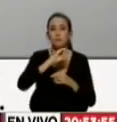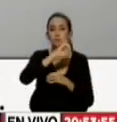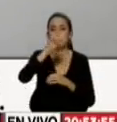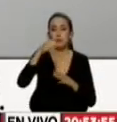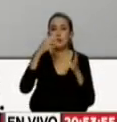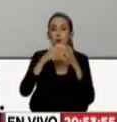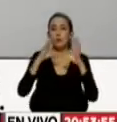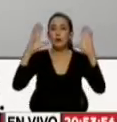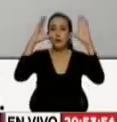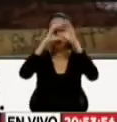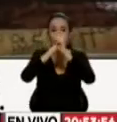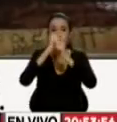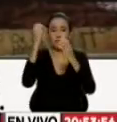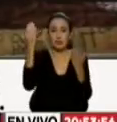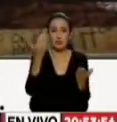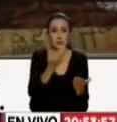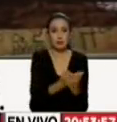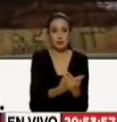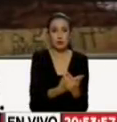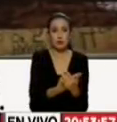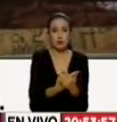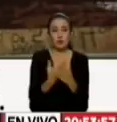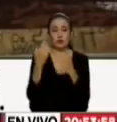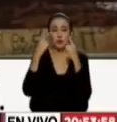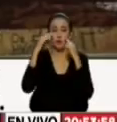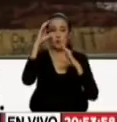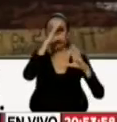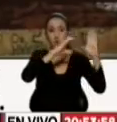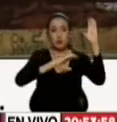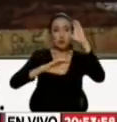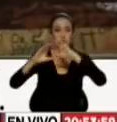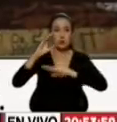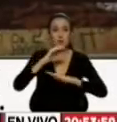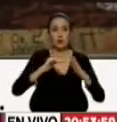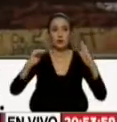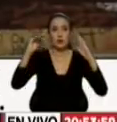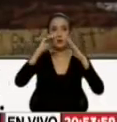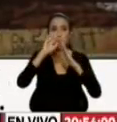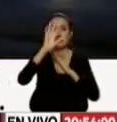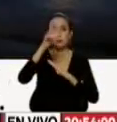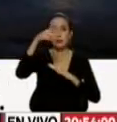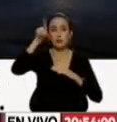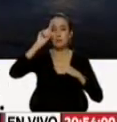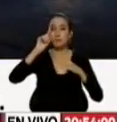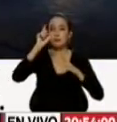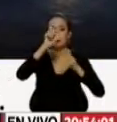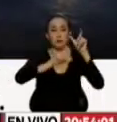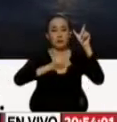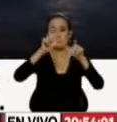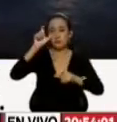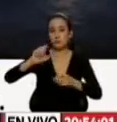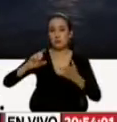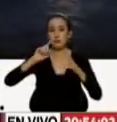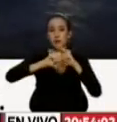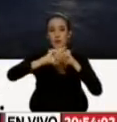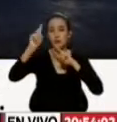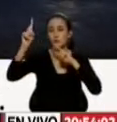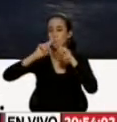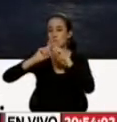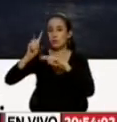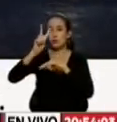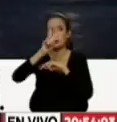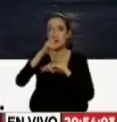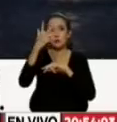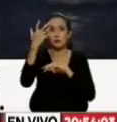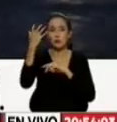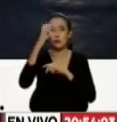mañana del viernes tocará tierra y hasta el momento el número de evacuados ascendió a 5 millones de personas. Con vientos de